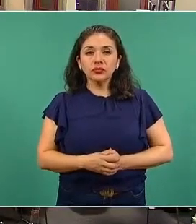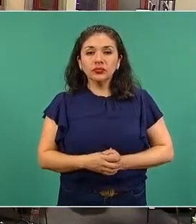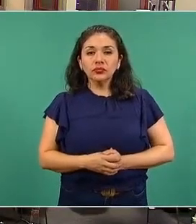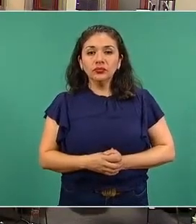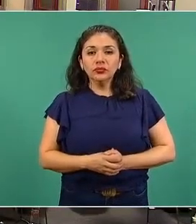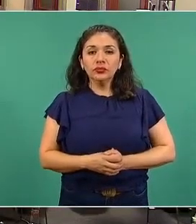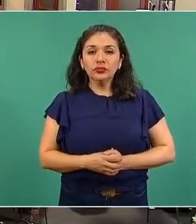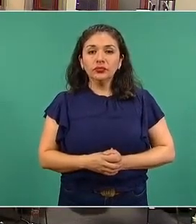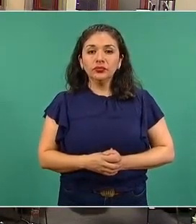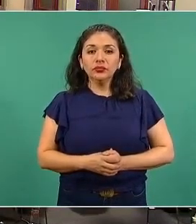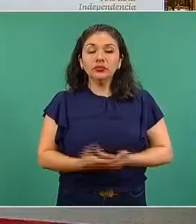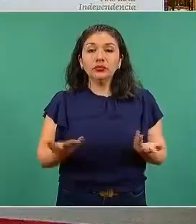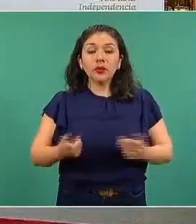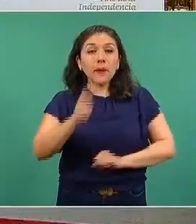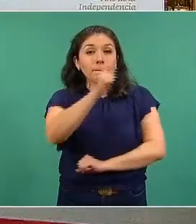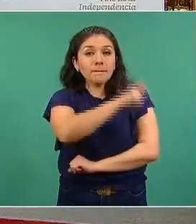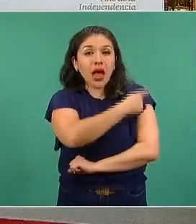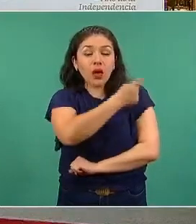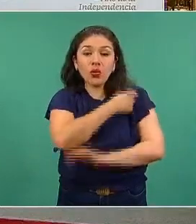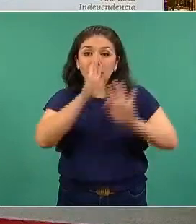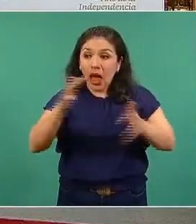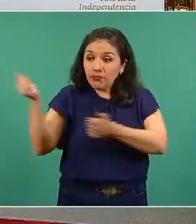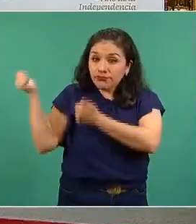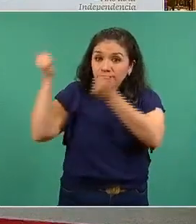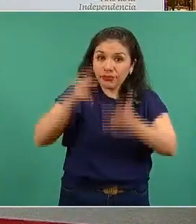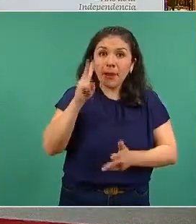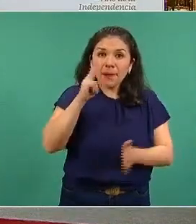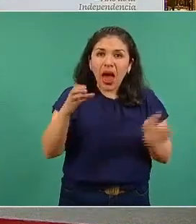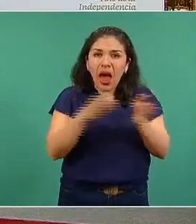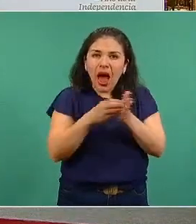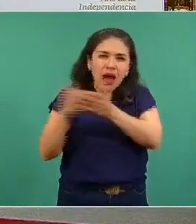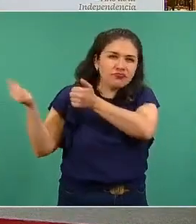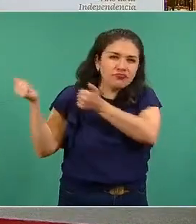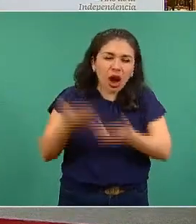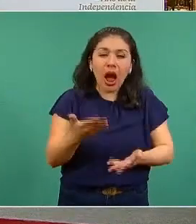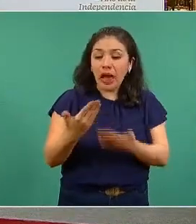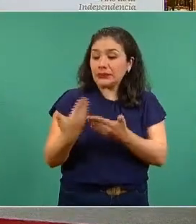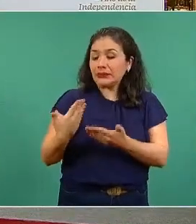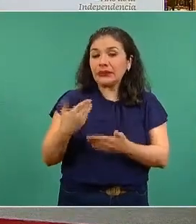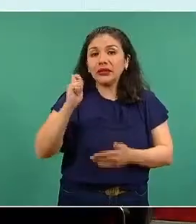Y en términos de las dosis que se han recibido, aquí se muestran los paquetes, el más reciente es el de